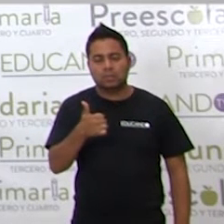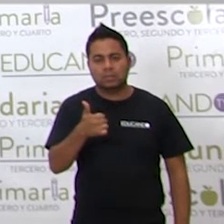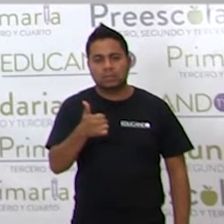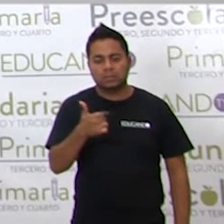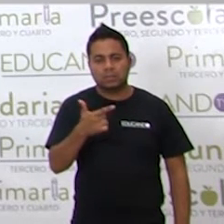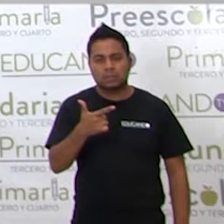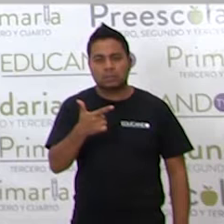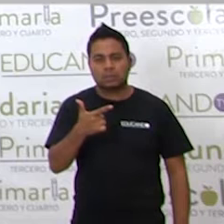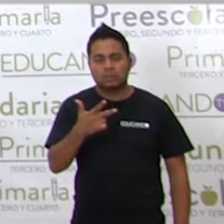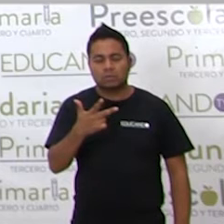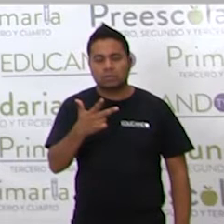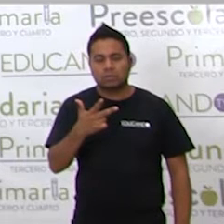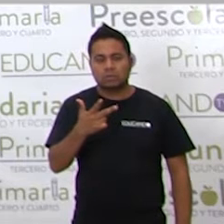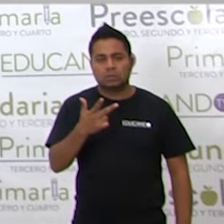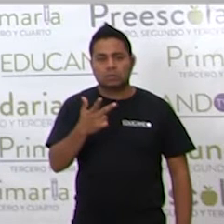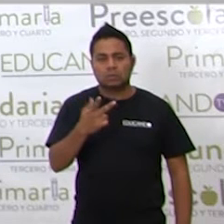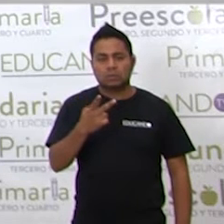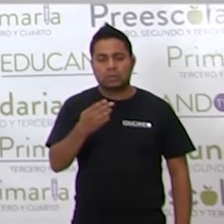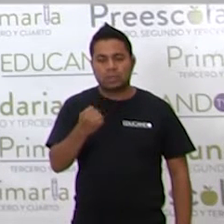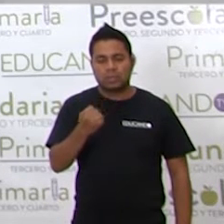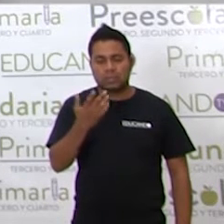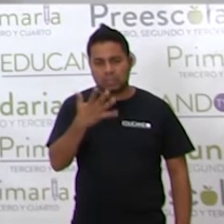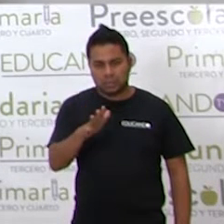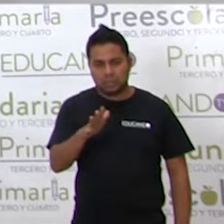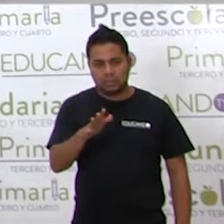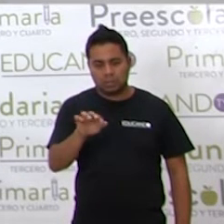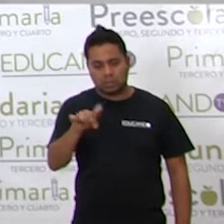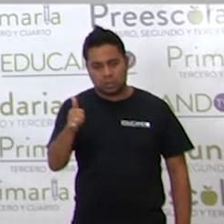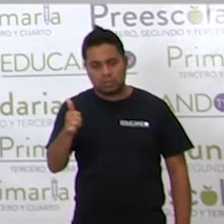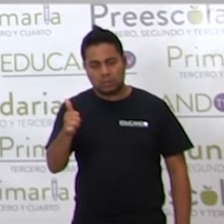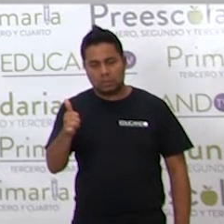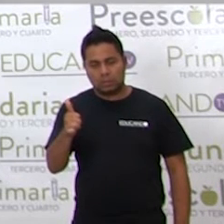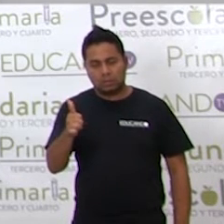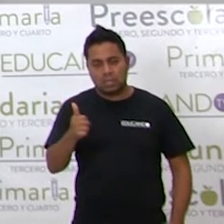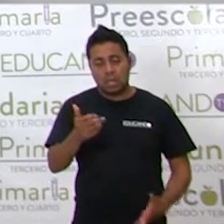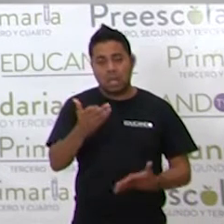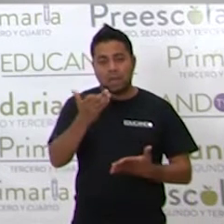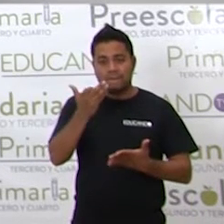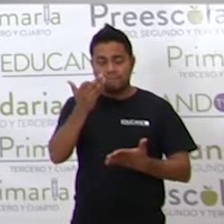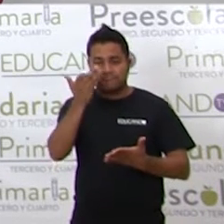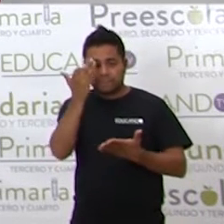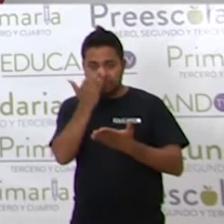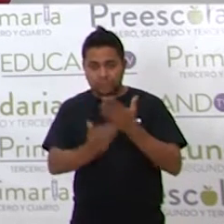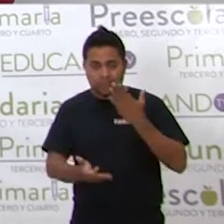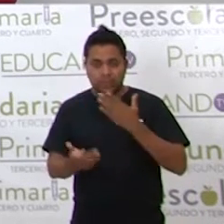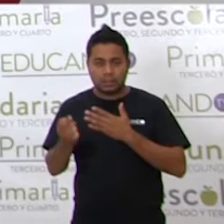6, 7, 8, 9, 10, 11. Le faltan